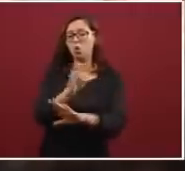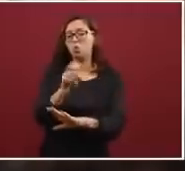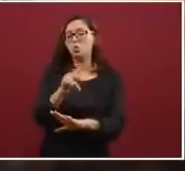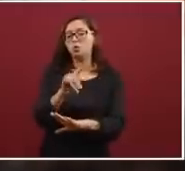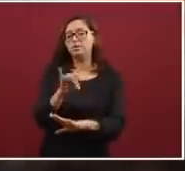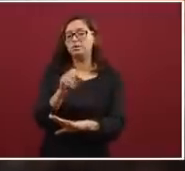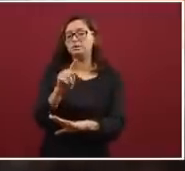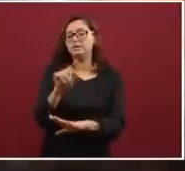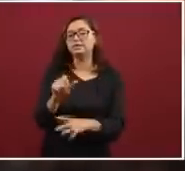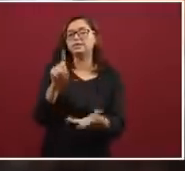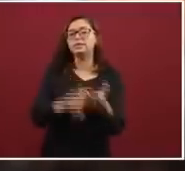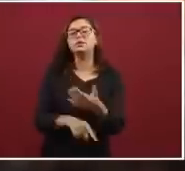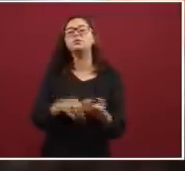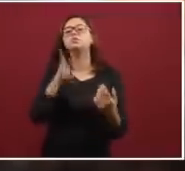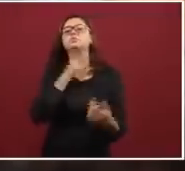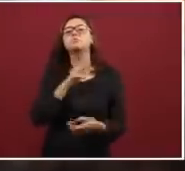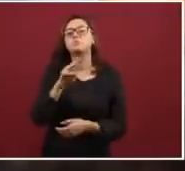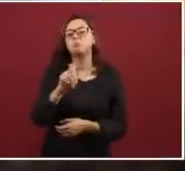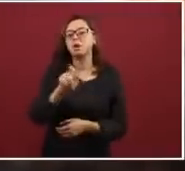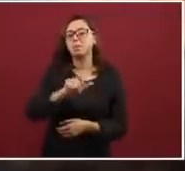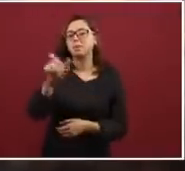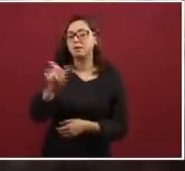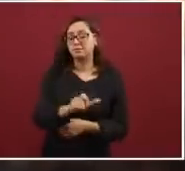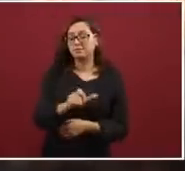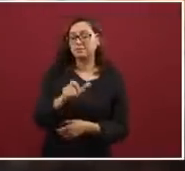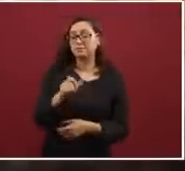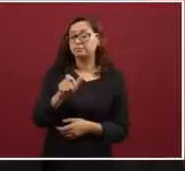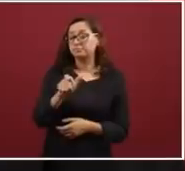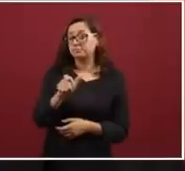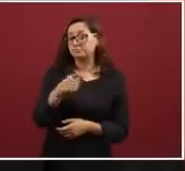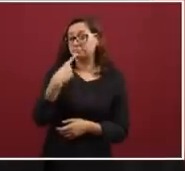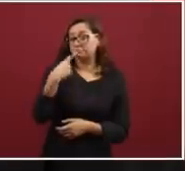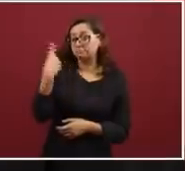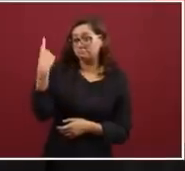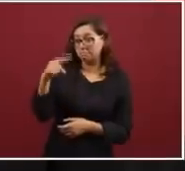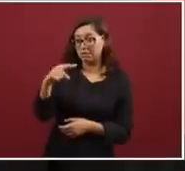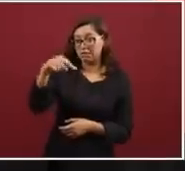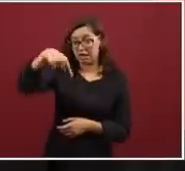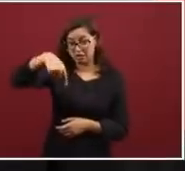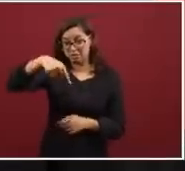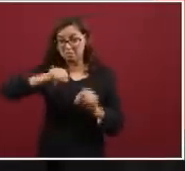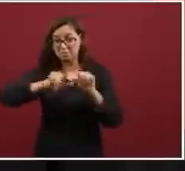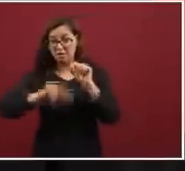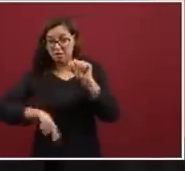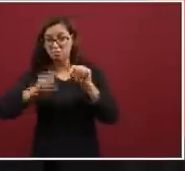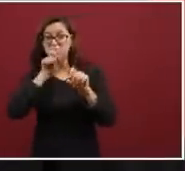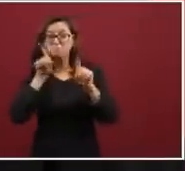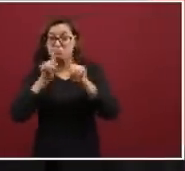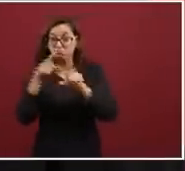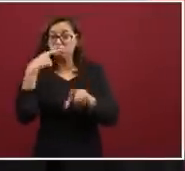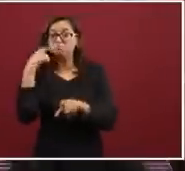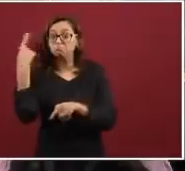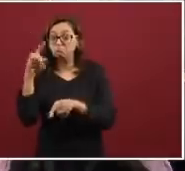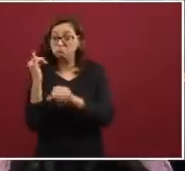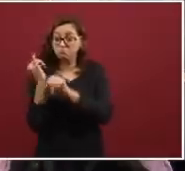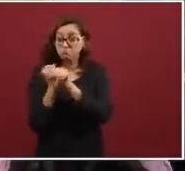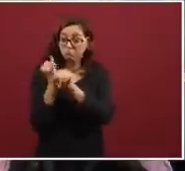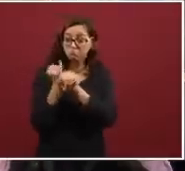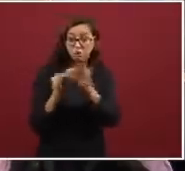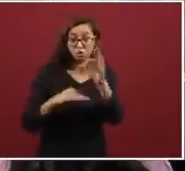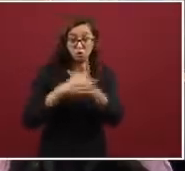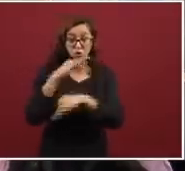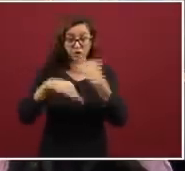Pemex, ¿dará pie para una investigación a fondo en nuestro país que abarque a todos los